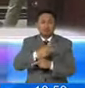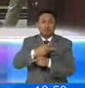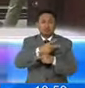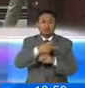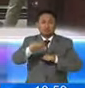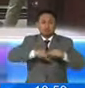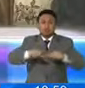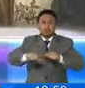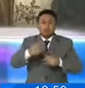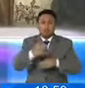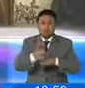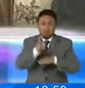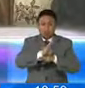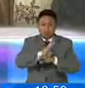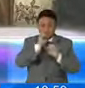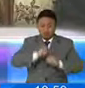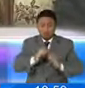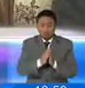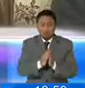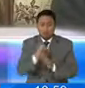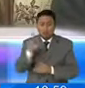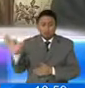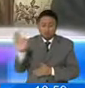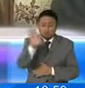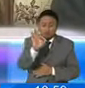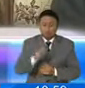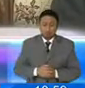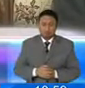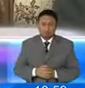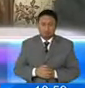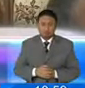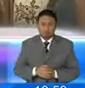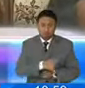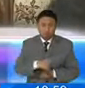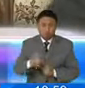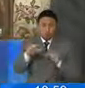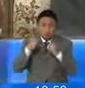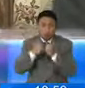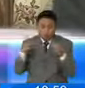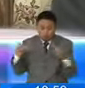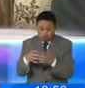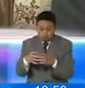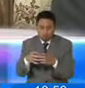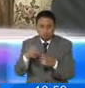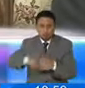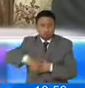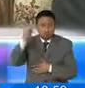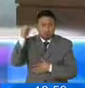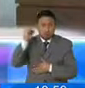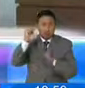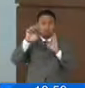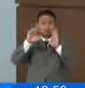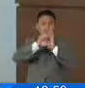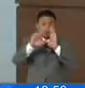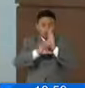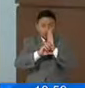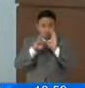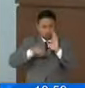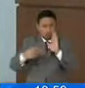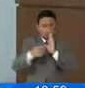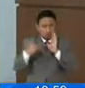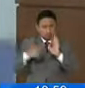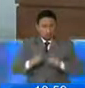de la Legislatura. Si usted hace una bancada, por supuesto que ese derecho está dentro de la Ley Orgánica de la Función Legislativa. Precisamente